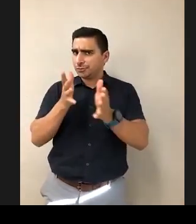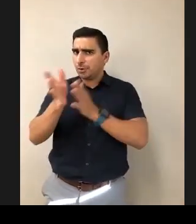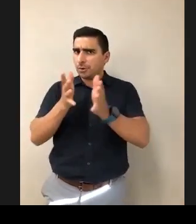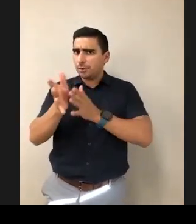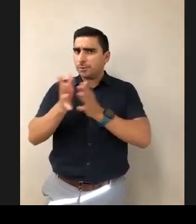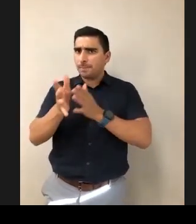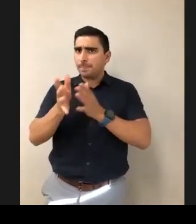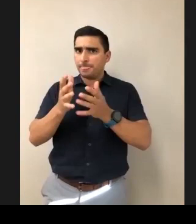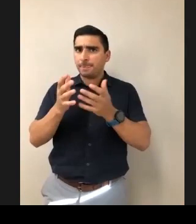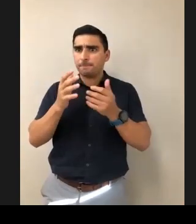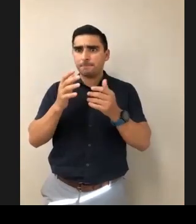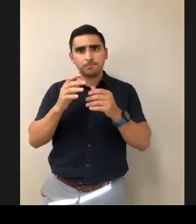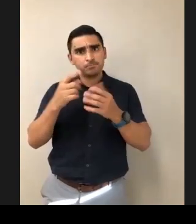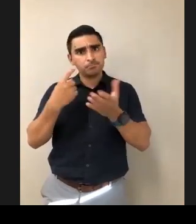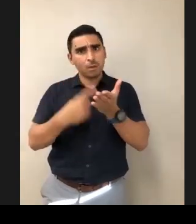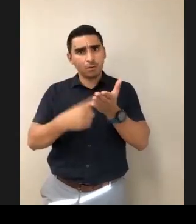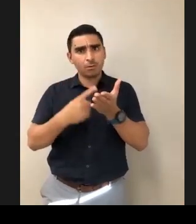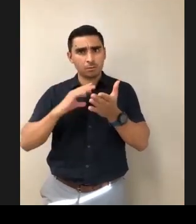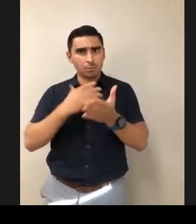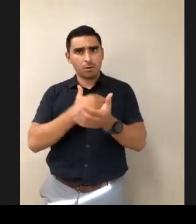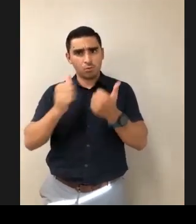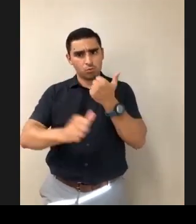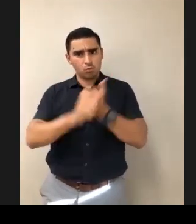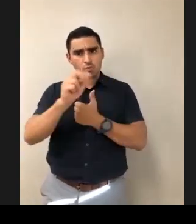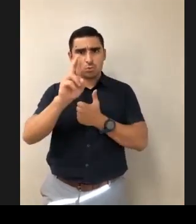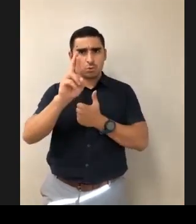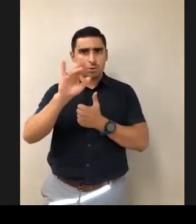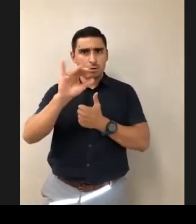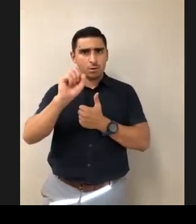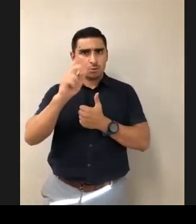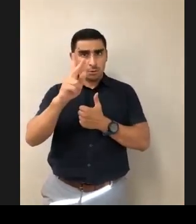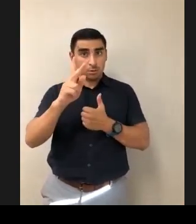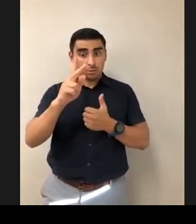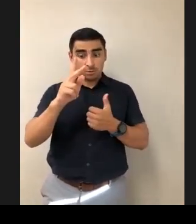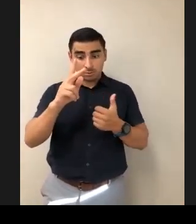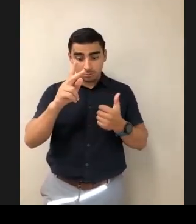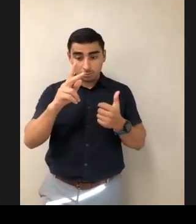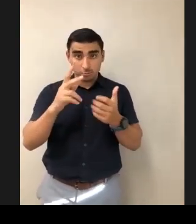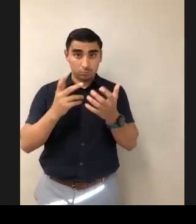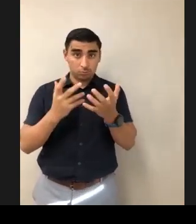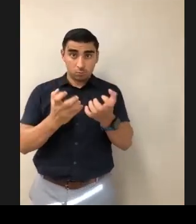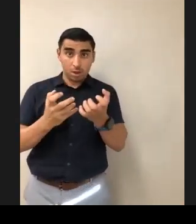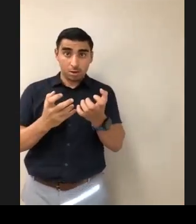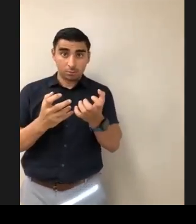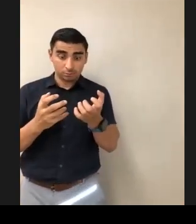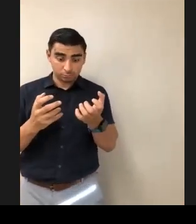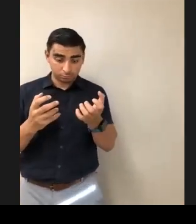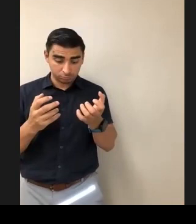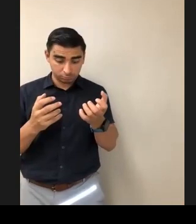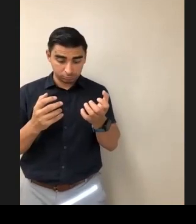como sea. Entonces vemos las tendencias, pero esto debe estar documentado